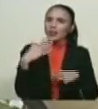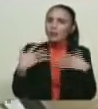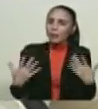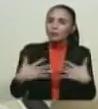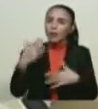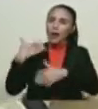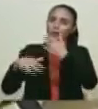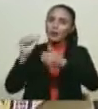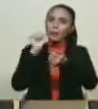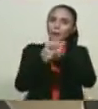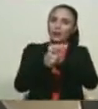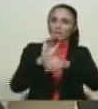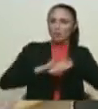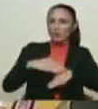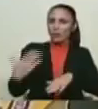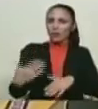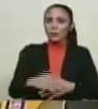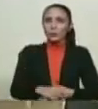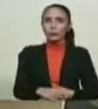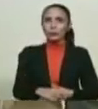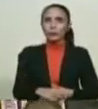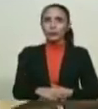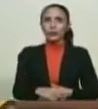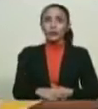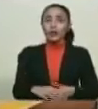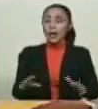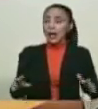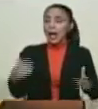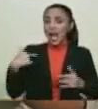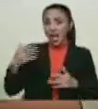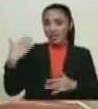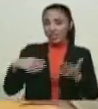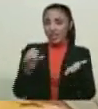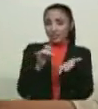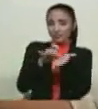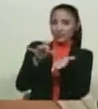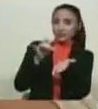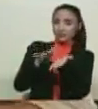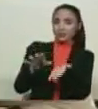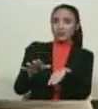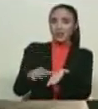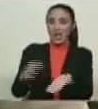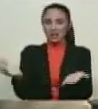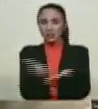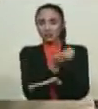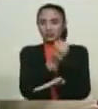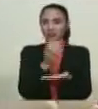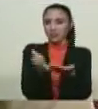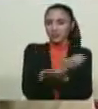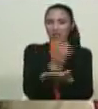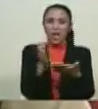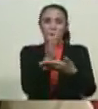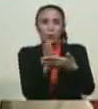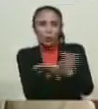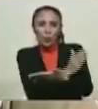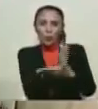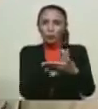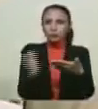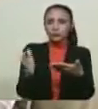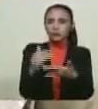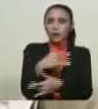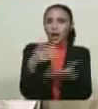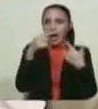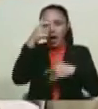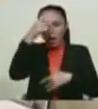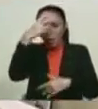quede como está. Venimos siendo desplazados desde la Buena Esperanza, donde nos retuvieron